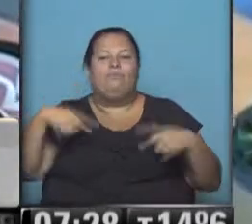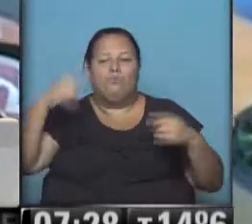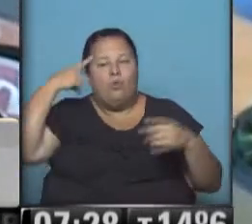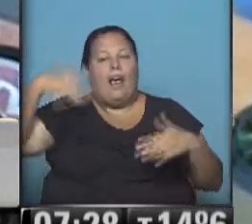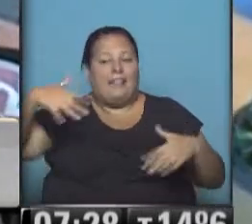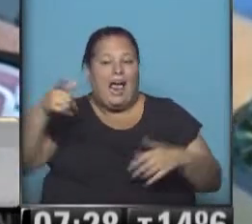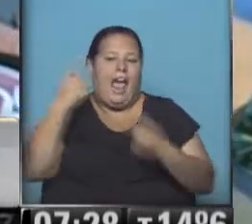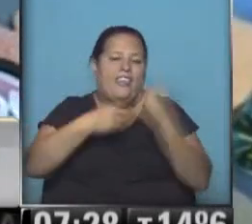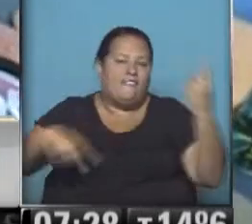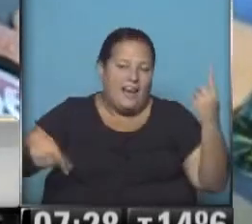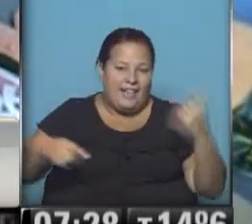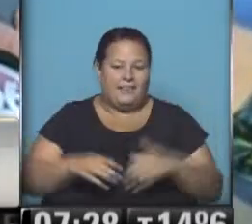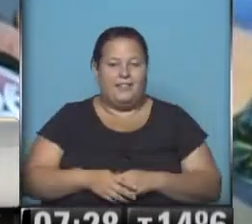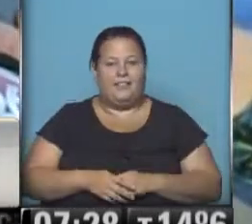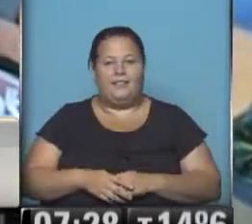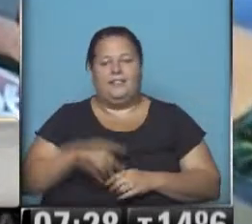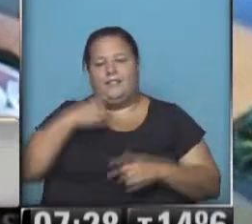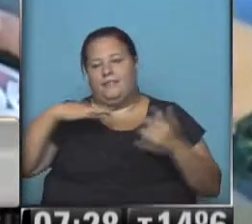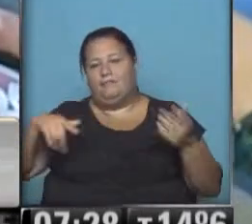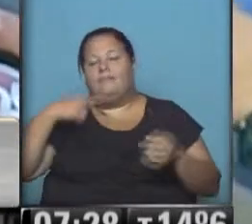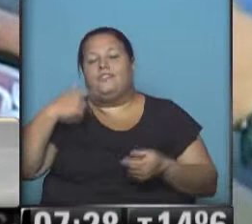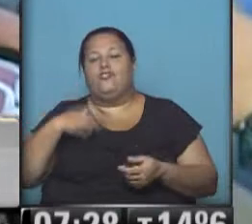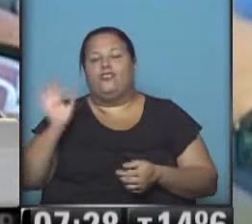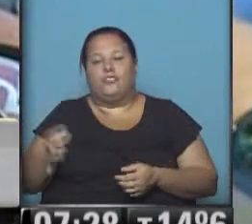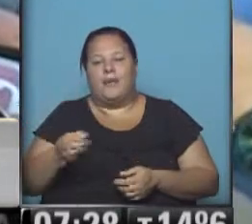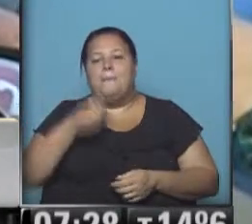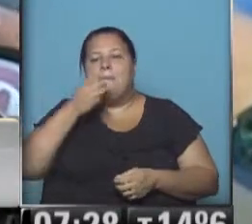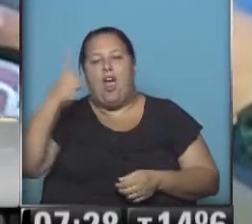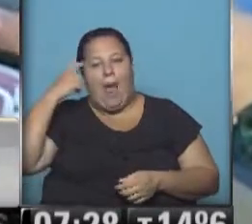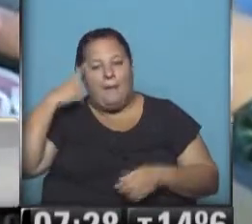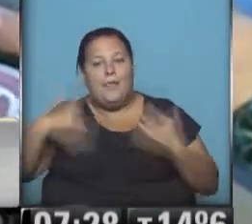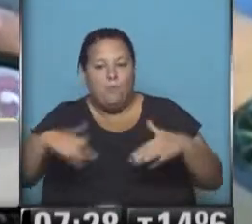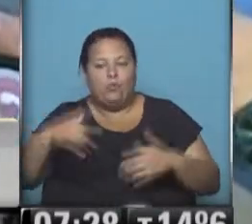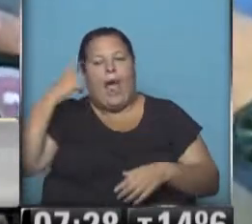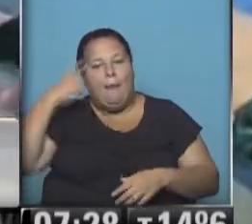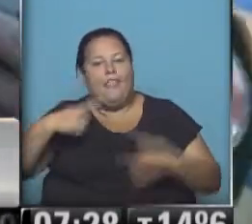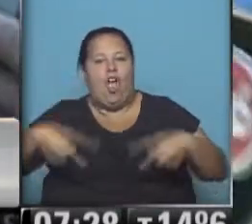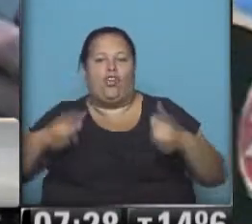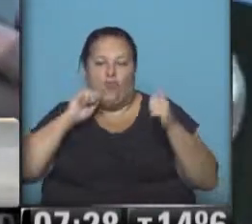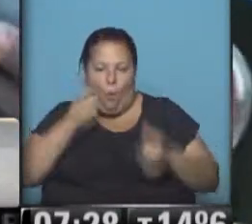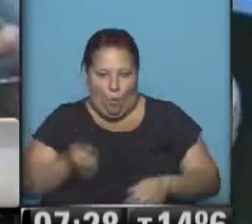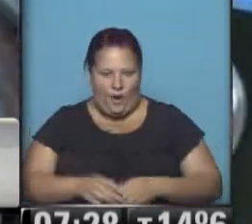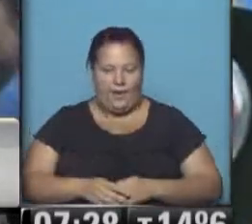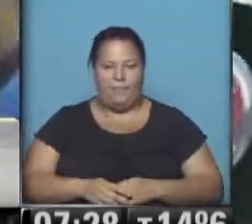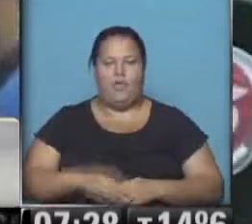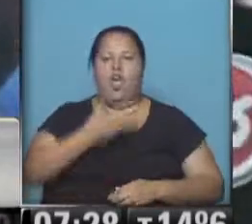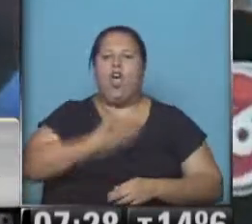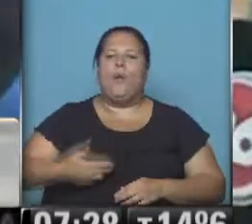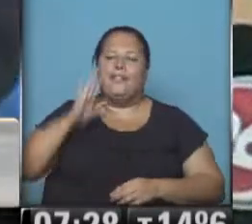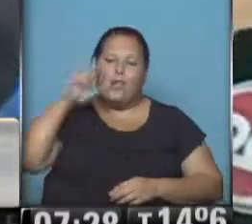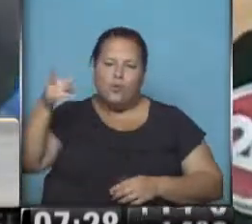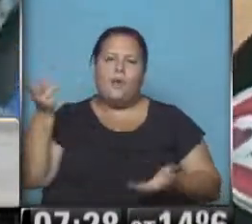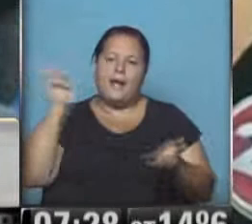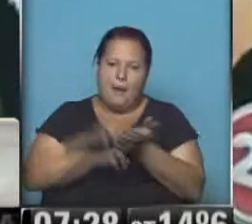hay sabios de todas menas, más les digo, si sé muy ducho, que mejor que aprender mucho es aprender cosas buenas, ¿no? El gobierno norteamericano ratificó lo que